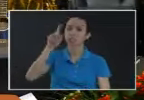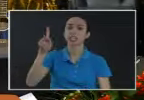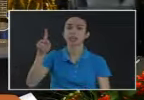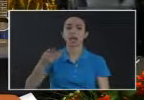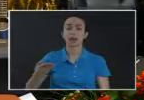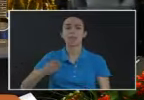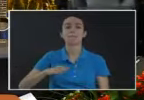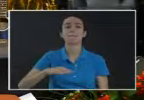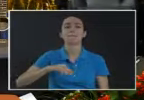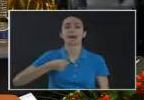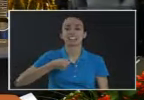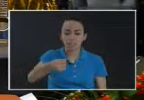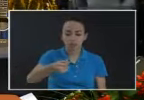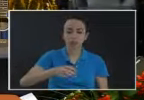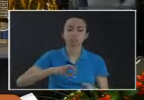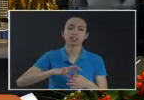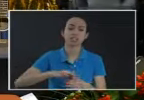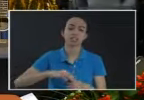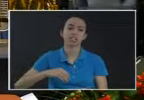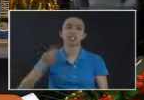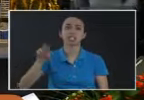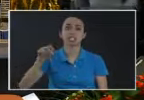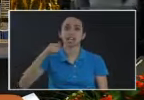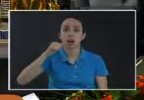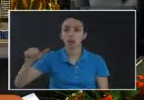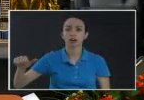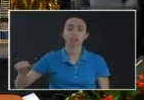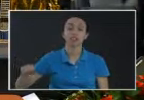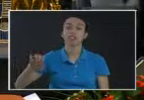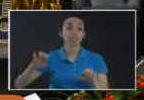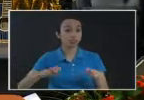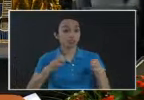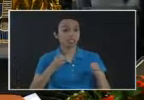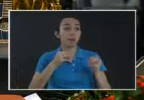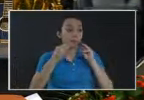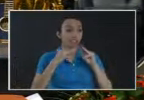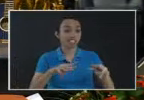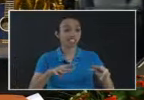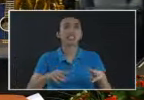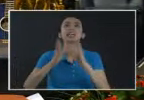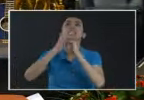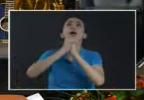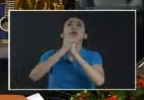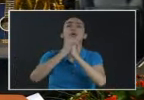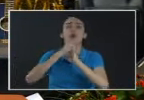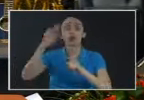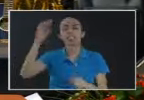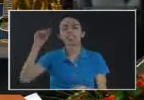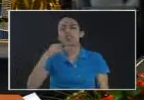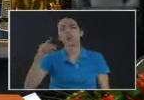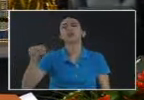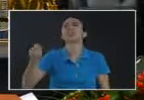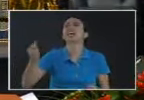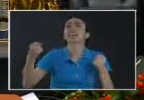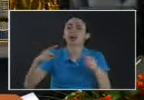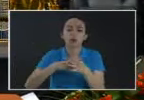nuestros hijos y a nuestros ganados? Entonces clamó Moisés a Jehová y diciendo: ¿qué haré con este pueblo? De aquí